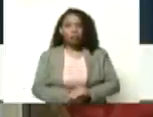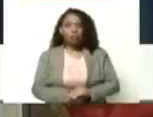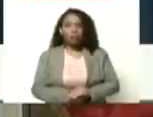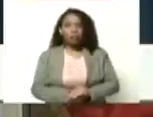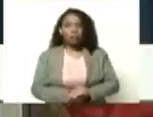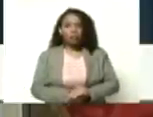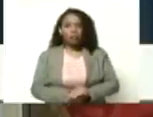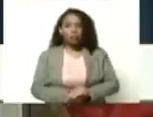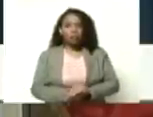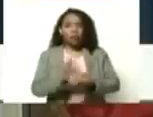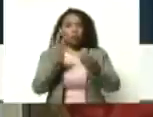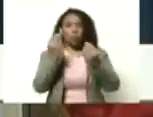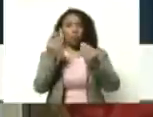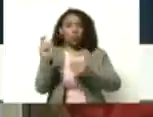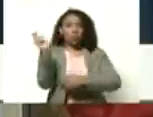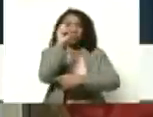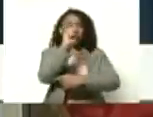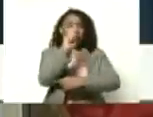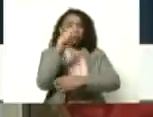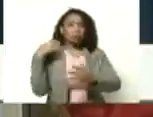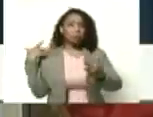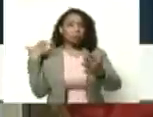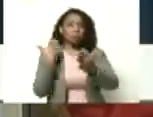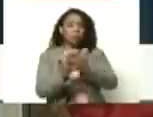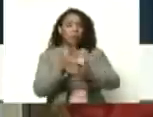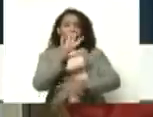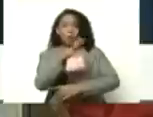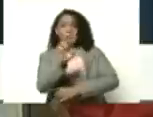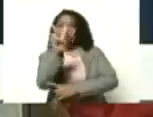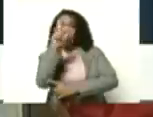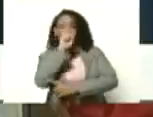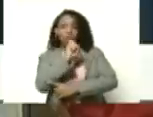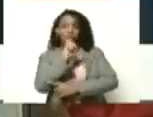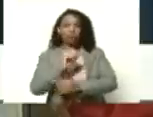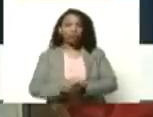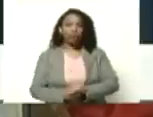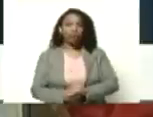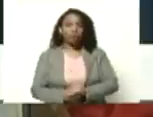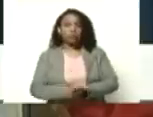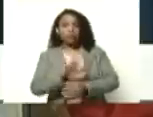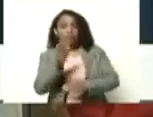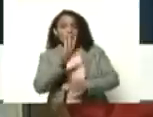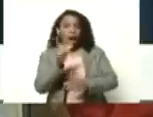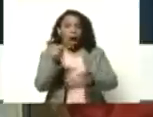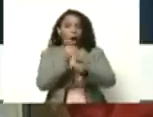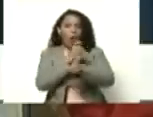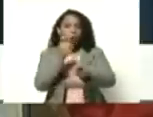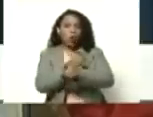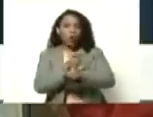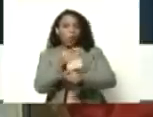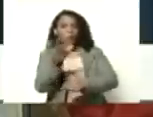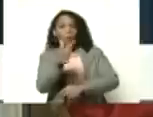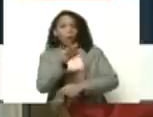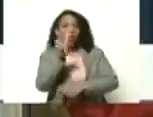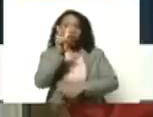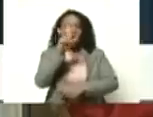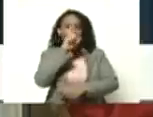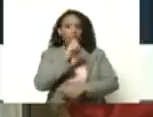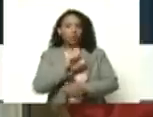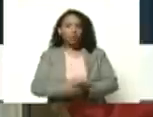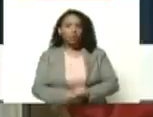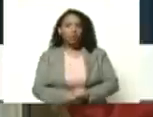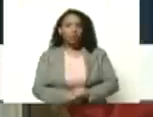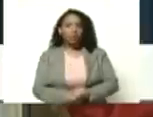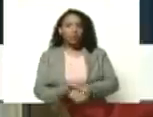durante muchos meses y aproximadamente dos años ya en agosto hubiese sido dos años de